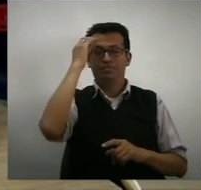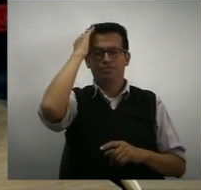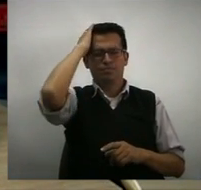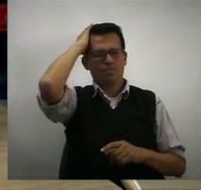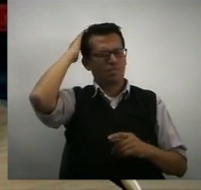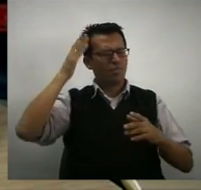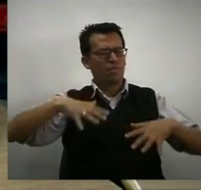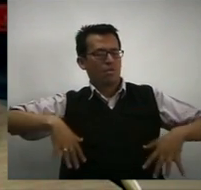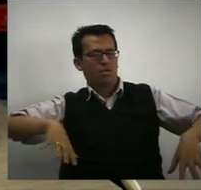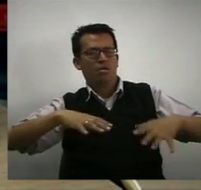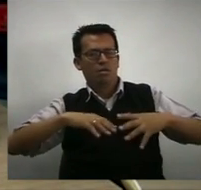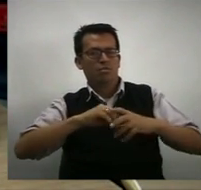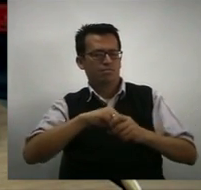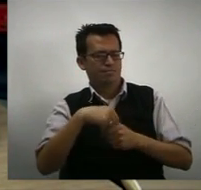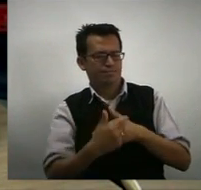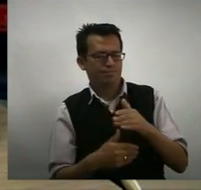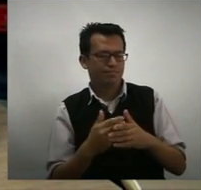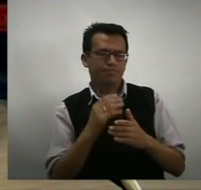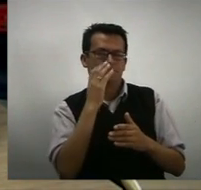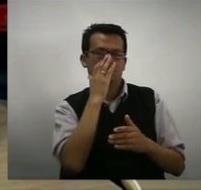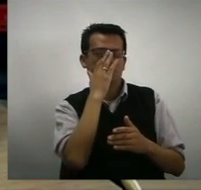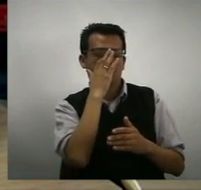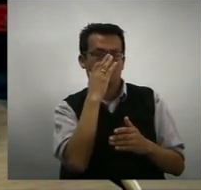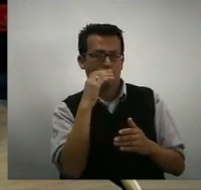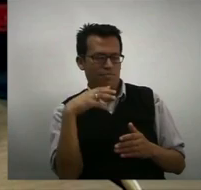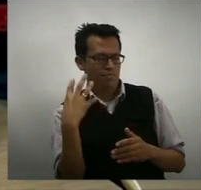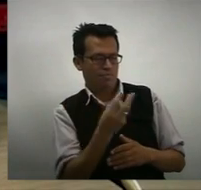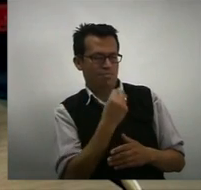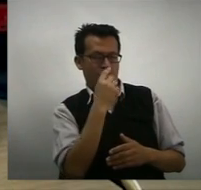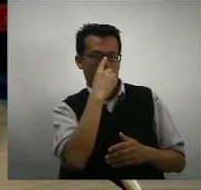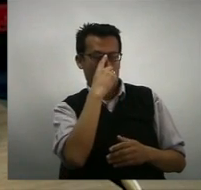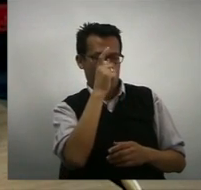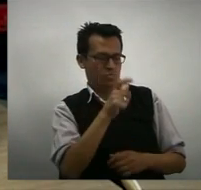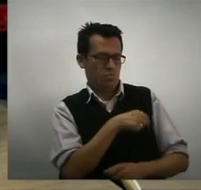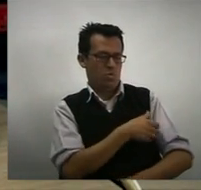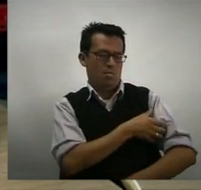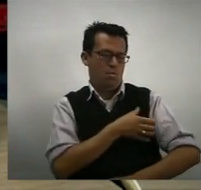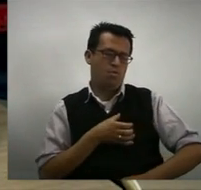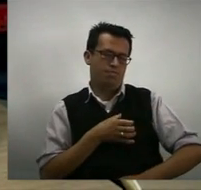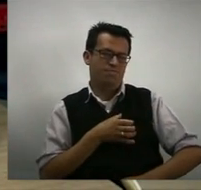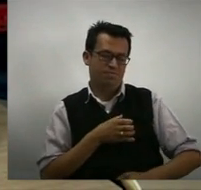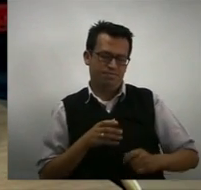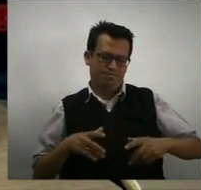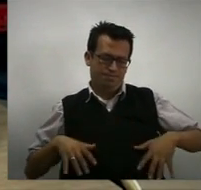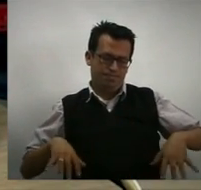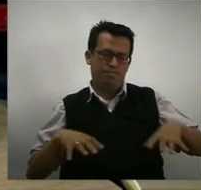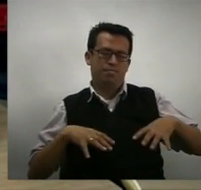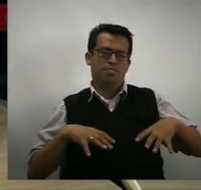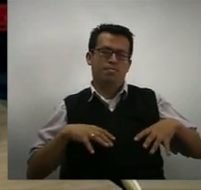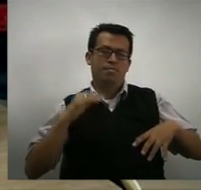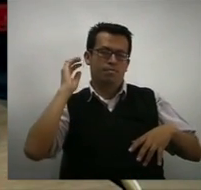El espacio viene a ser para las sociedades contemporáneas una física o anatomía de poder, una complejidad arquitectónica